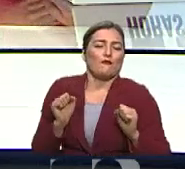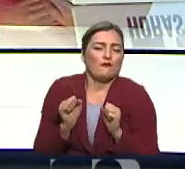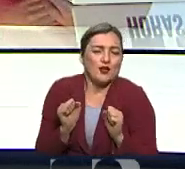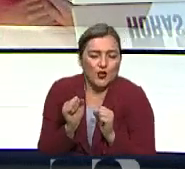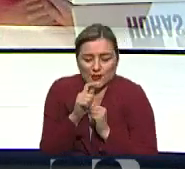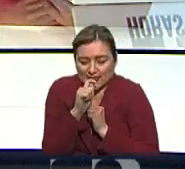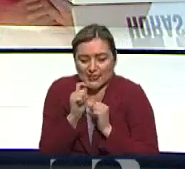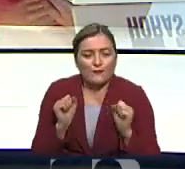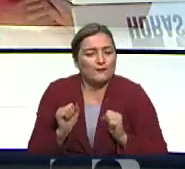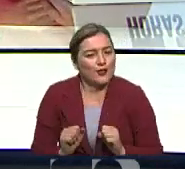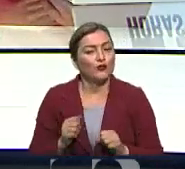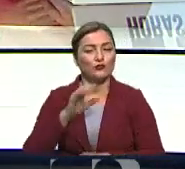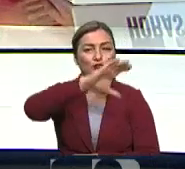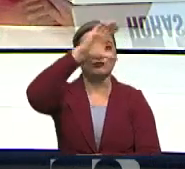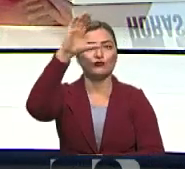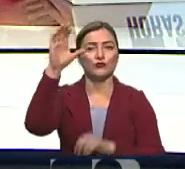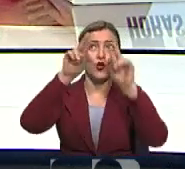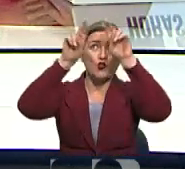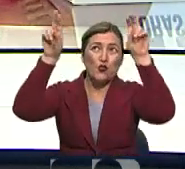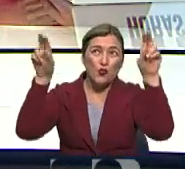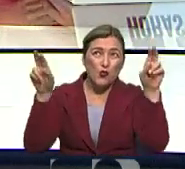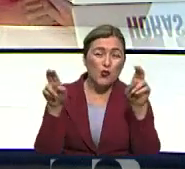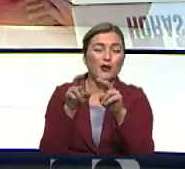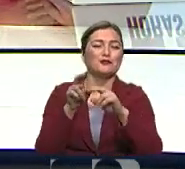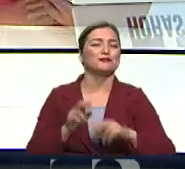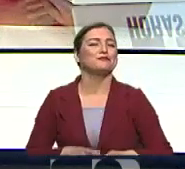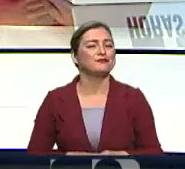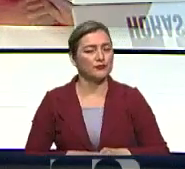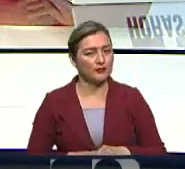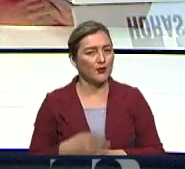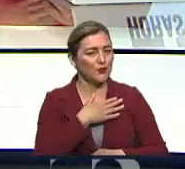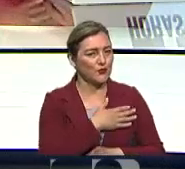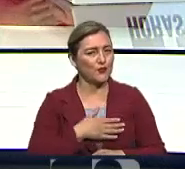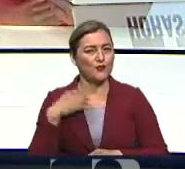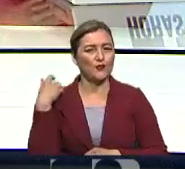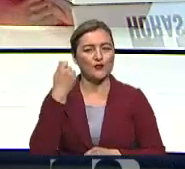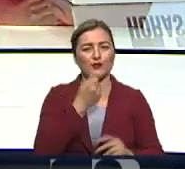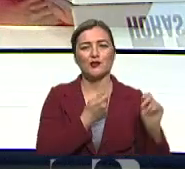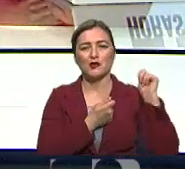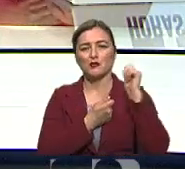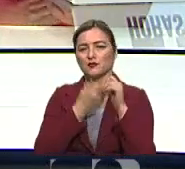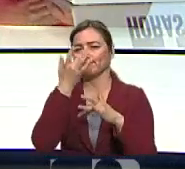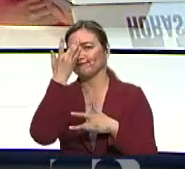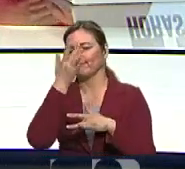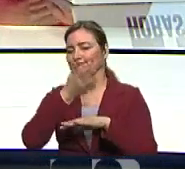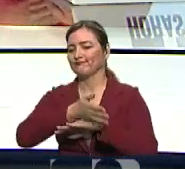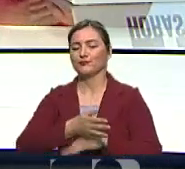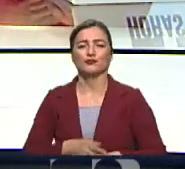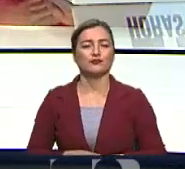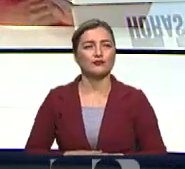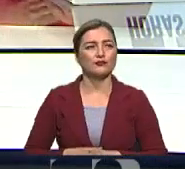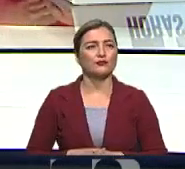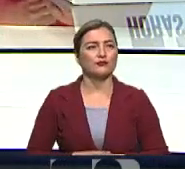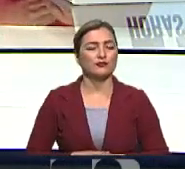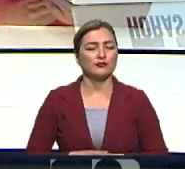en la capital, el cielo está completamente nublado, así que por favor abrigarse mucho para evitar complicaciones de salud. Ya nos